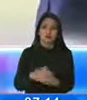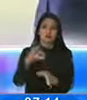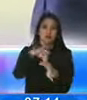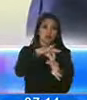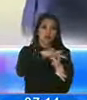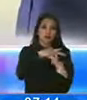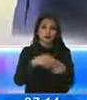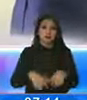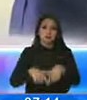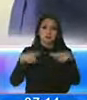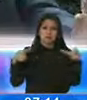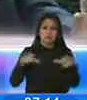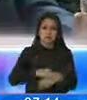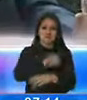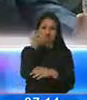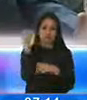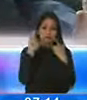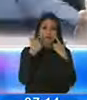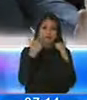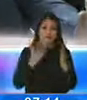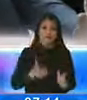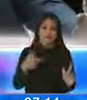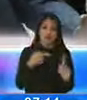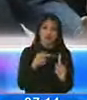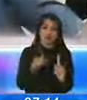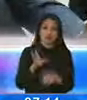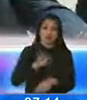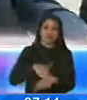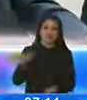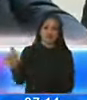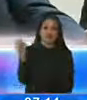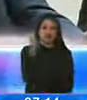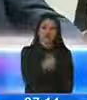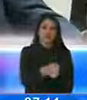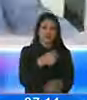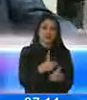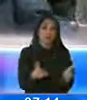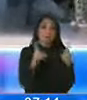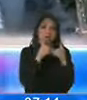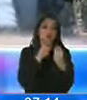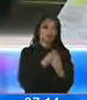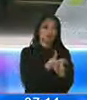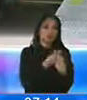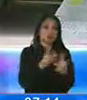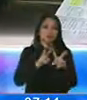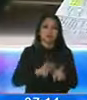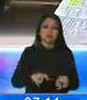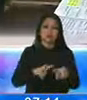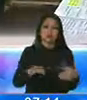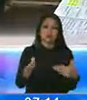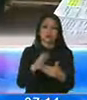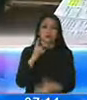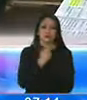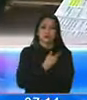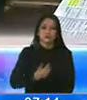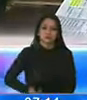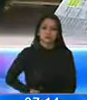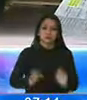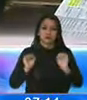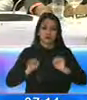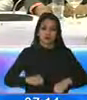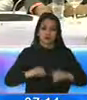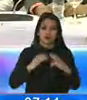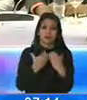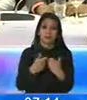se impuso. Carlos Baca, fiscal general, también será llamado para que entregue datos sobre la investigación en contra del vicepresidente. La